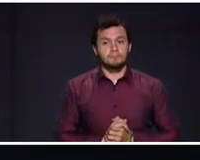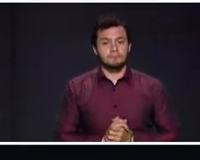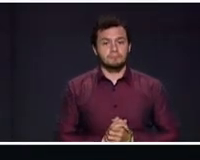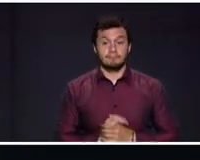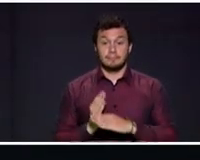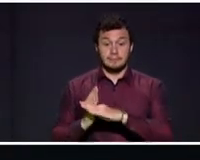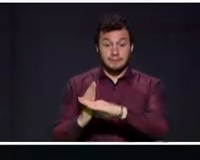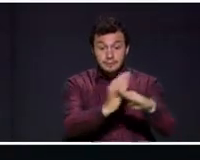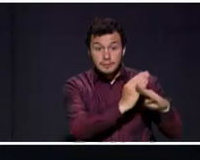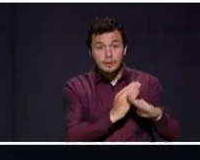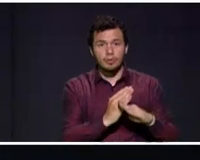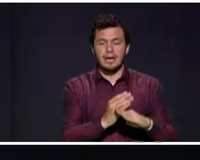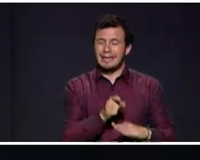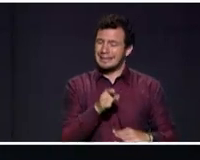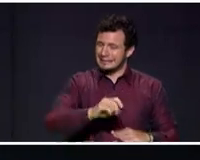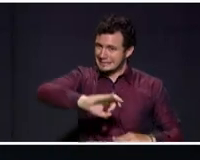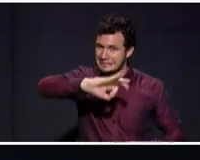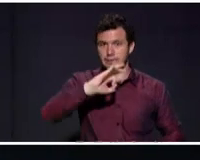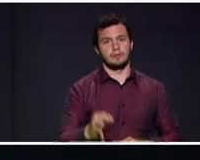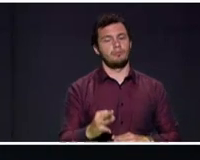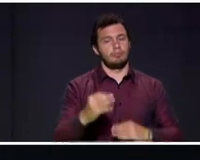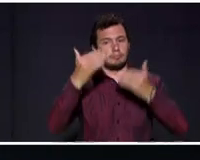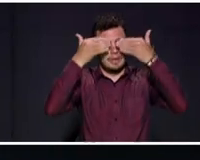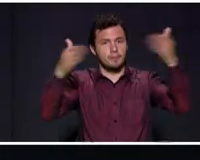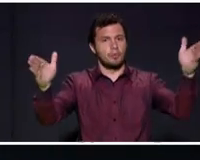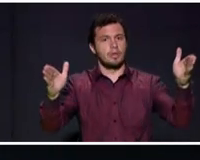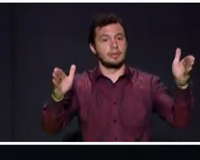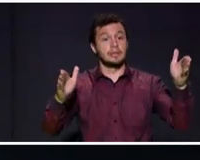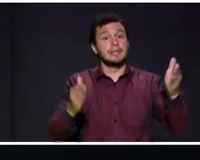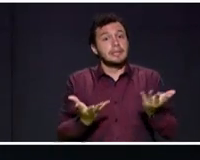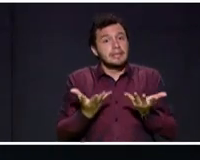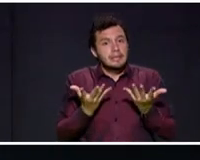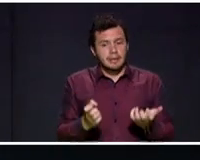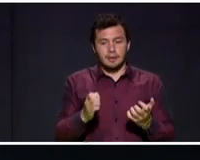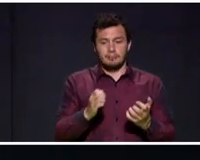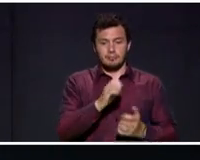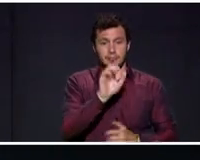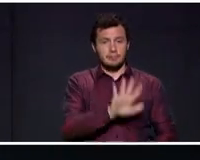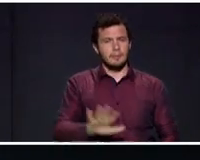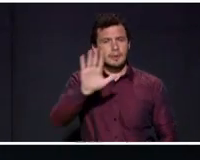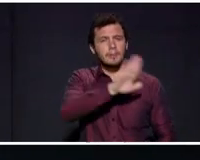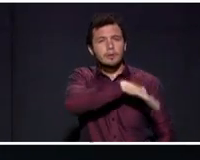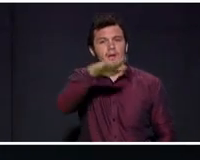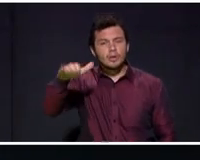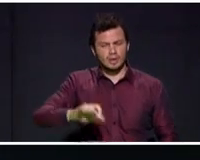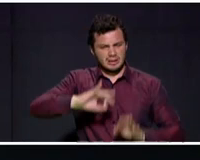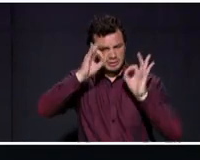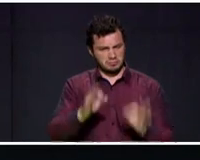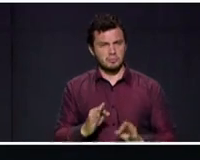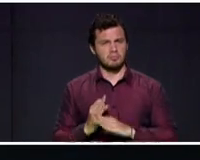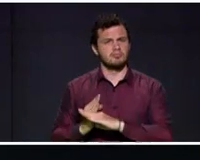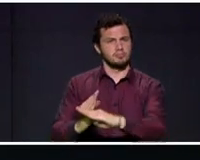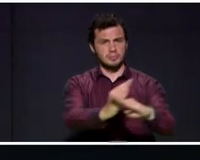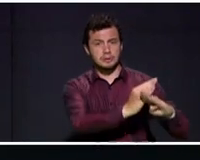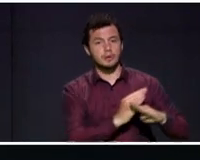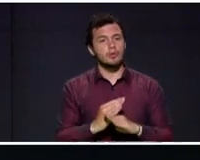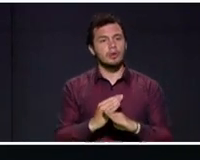juan camilo restrepo le va a recuperar la seguridad al departamento de antioquia con conceptos de microgerencia